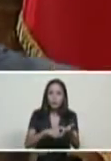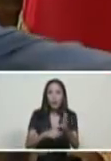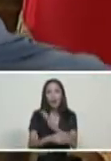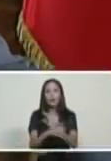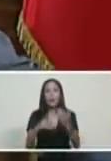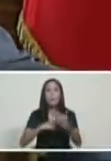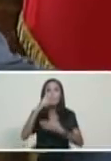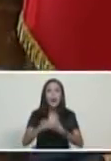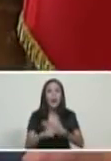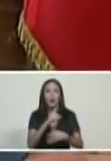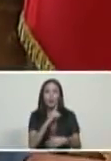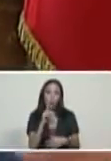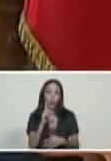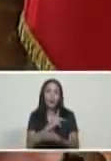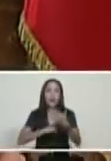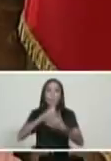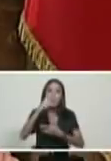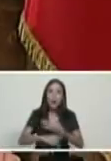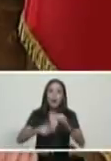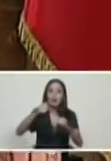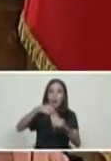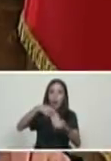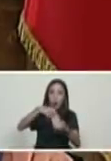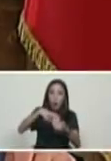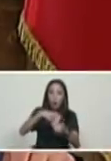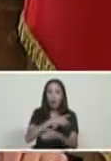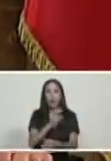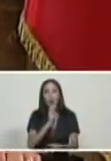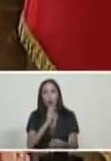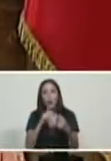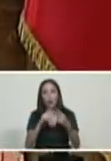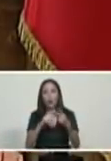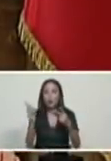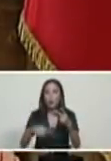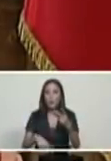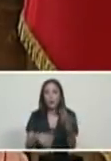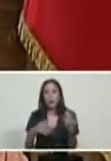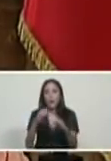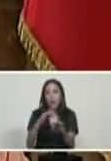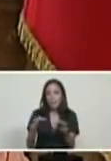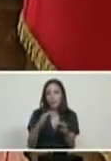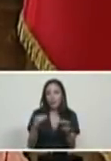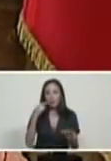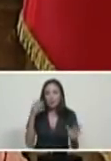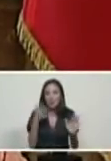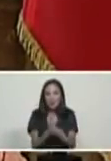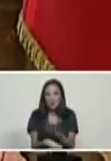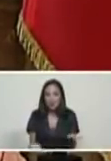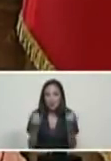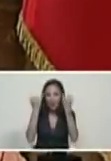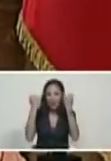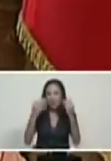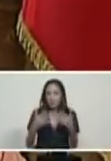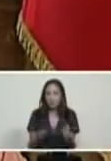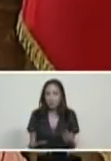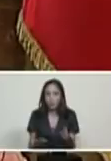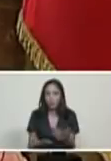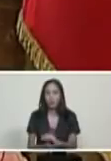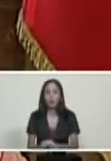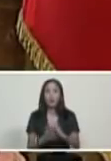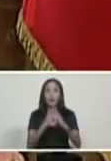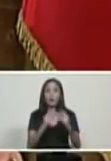ahorro en oro y planes de ahorro, en este caso, en Petro. ¿Qué contempla este plan, presidente?